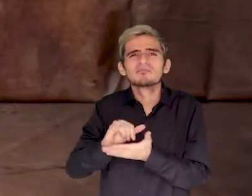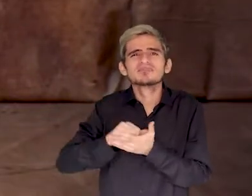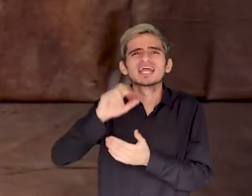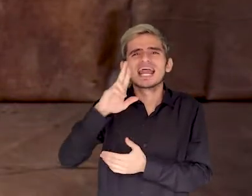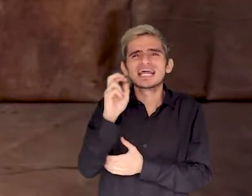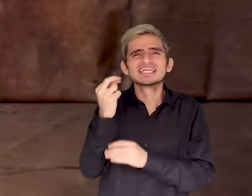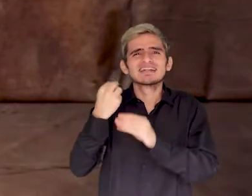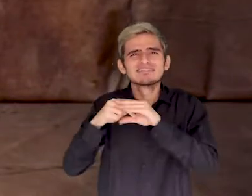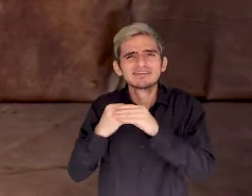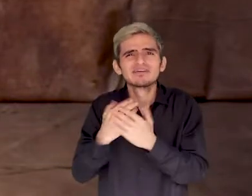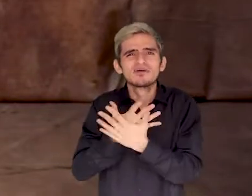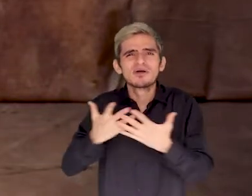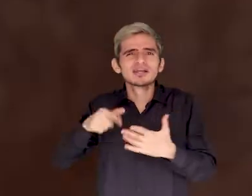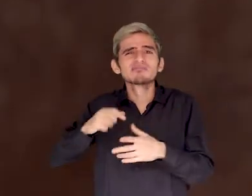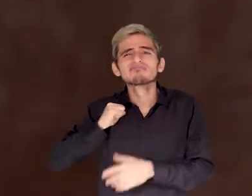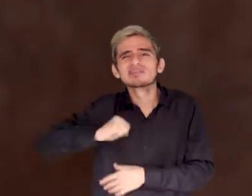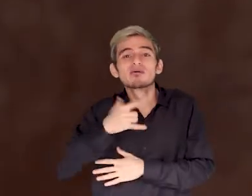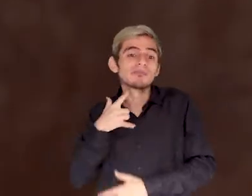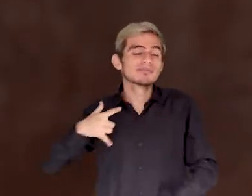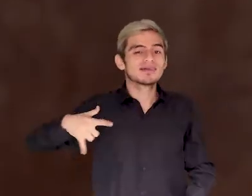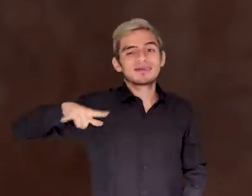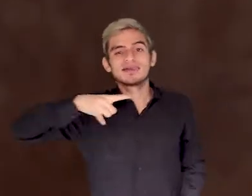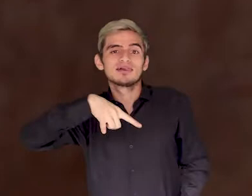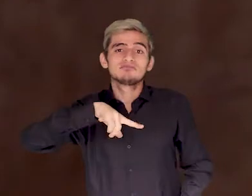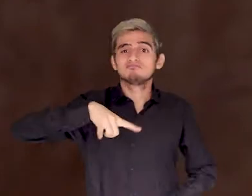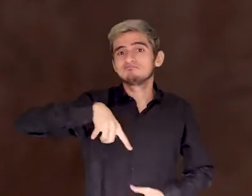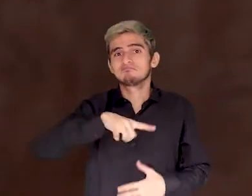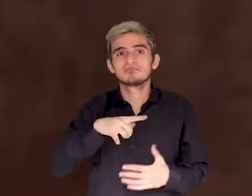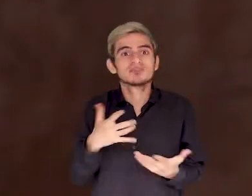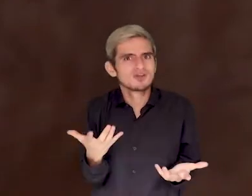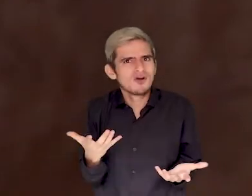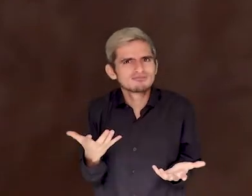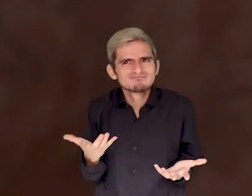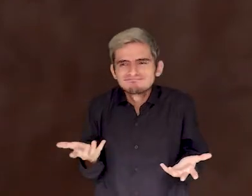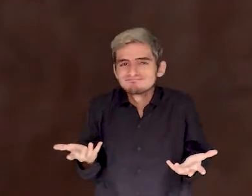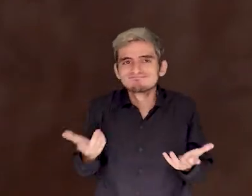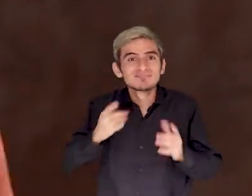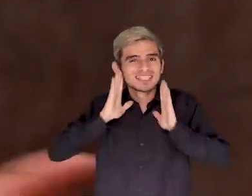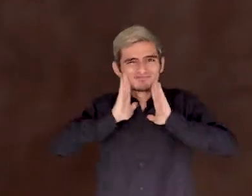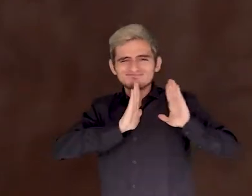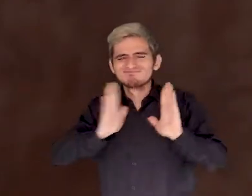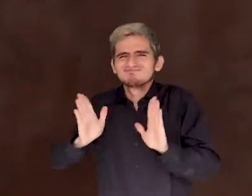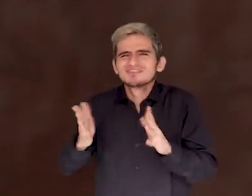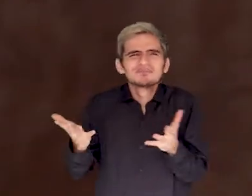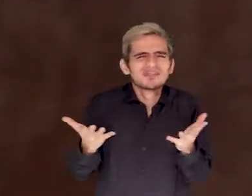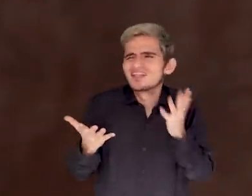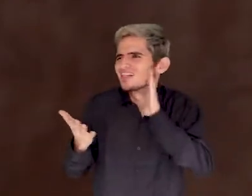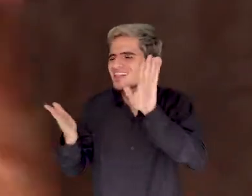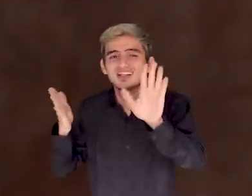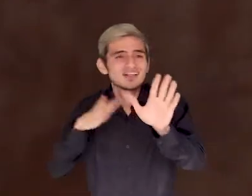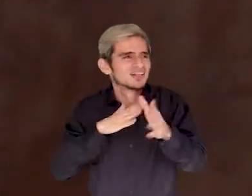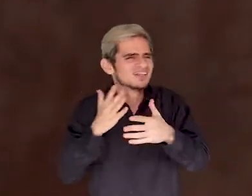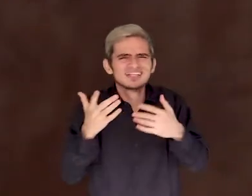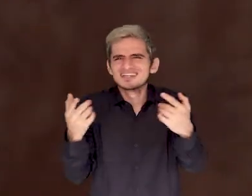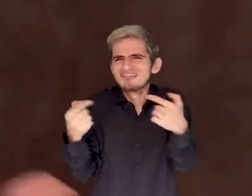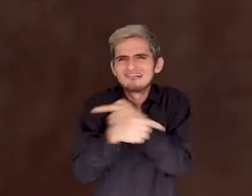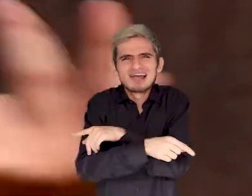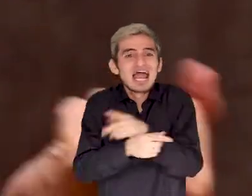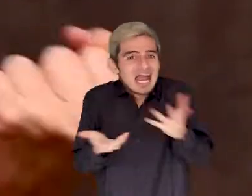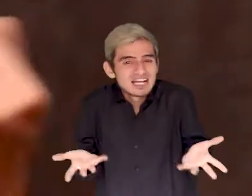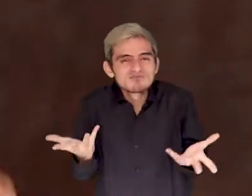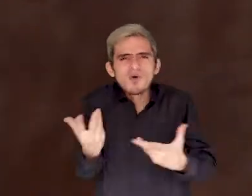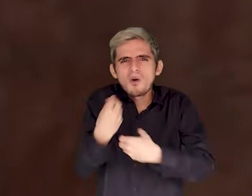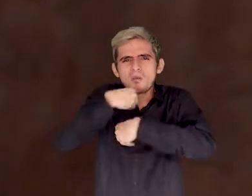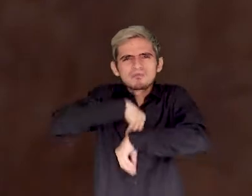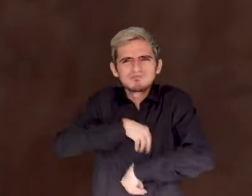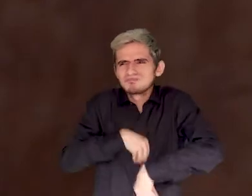medios que tienen el poder y que manipulan de sobremanera una comunidad que tiene y que dista de polaridad, que tenemos eso en